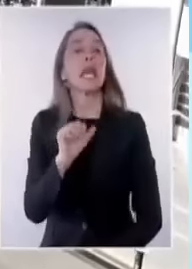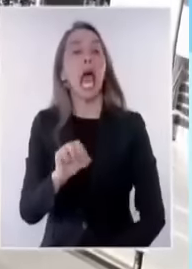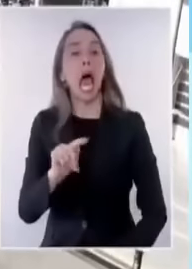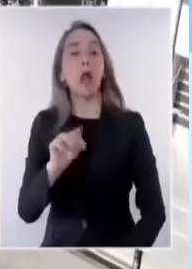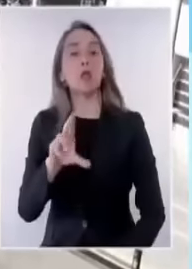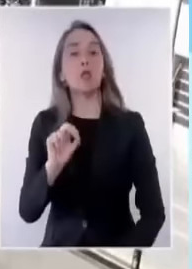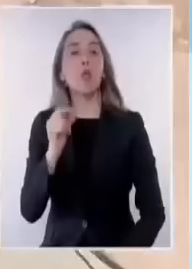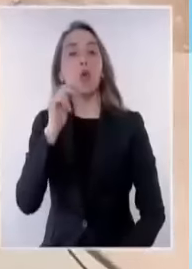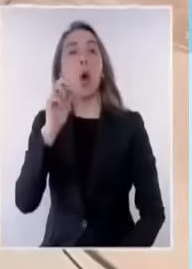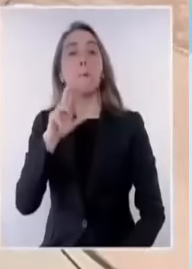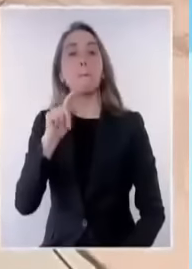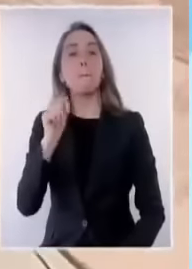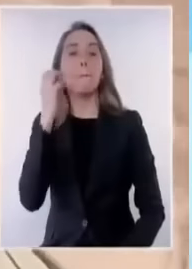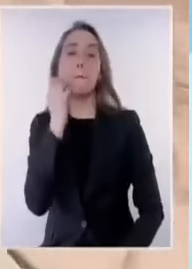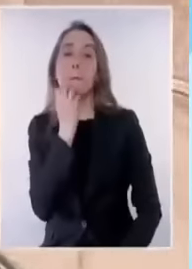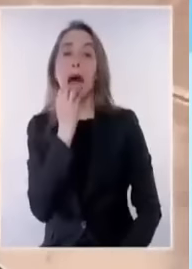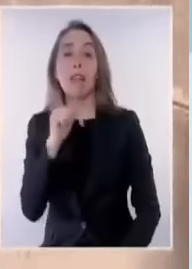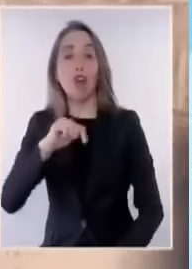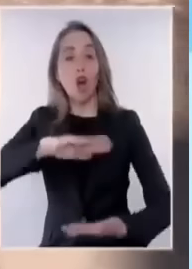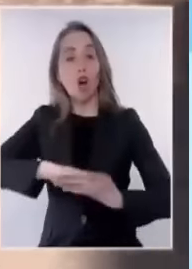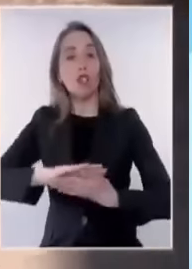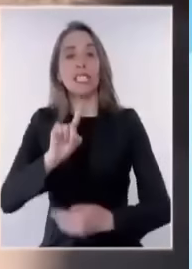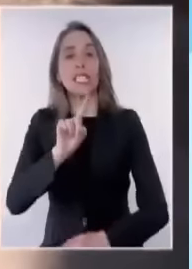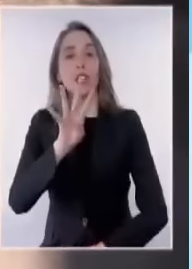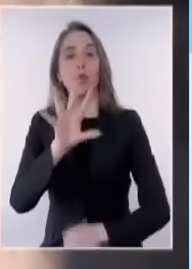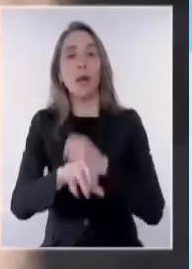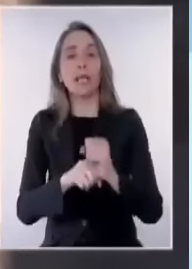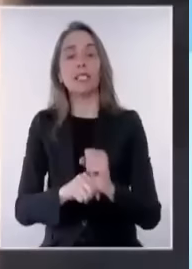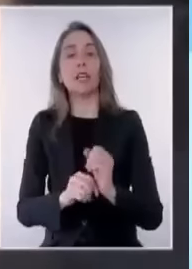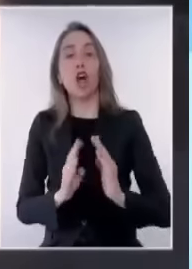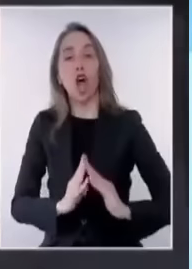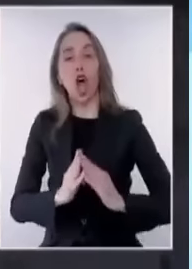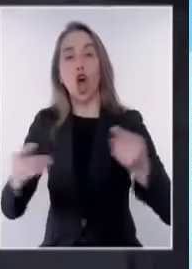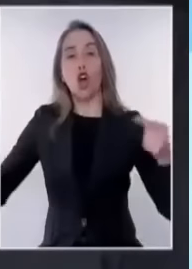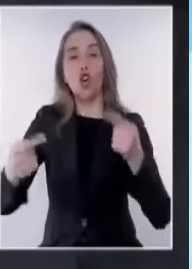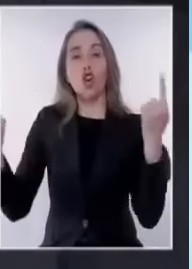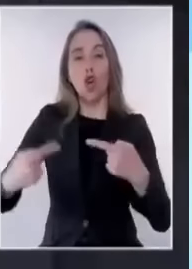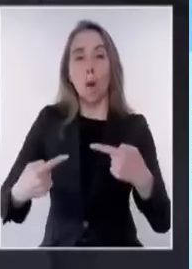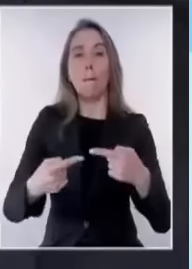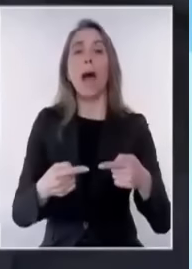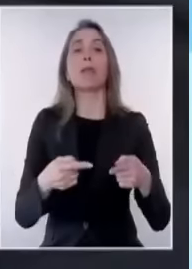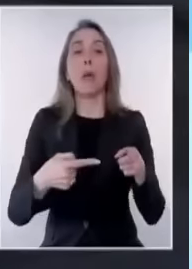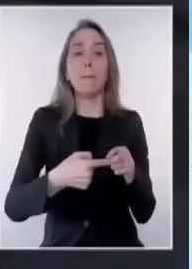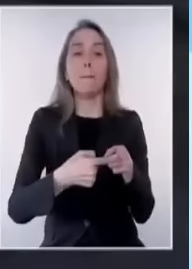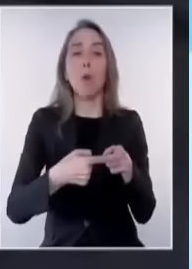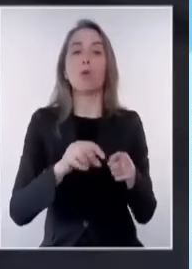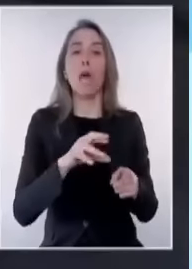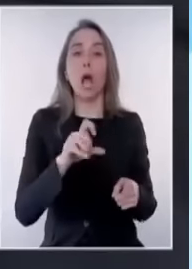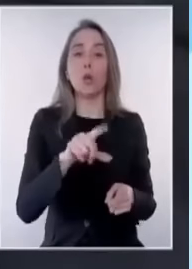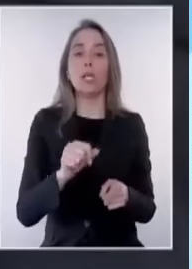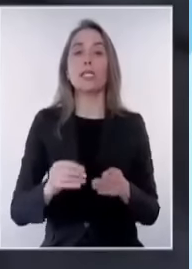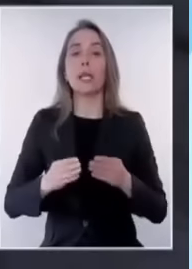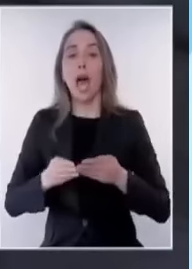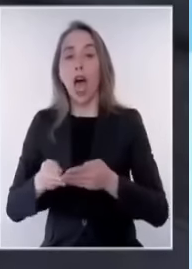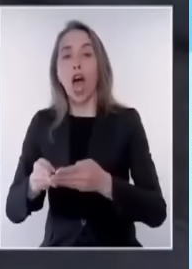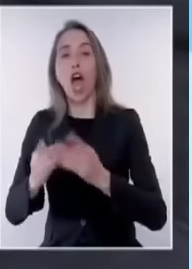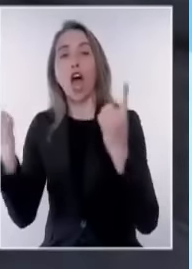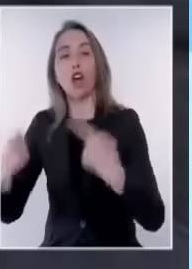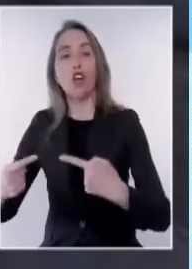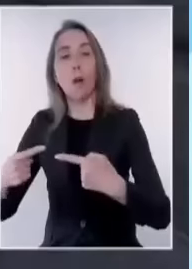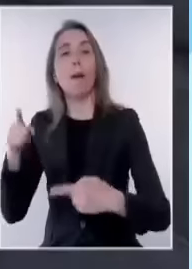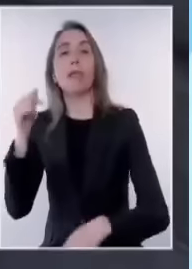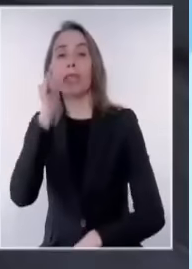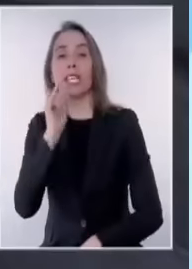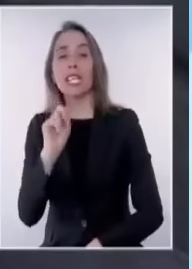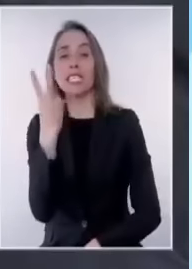muy lindo. En este día en que conmemoramos los 145 años de los combates navales de Punta Gruesa y también el combate años, naval de Iquique. Es la segunda vez,